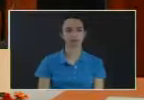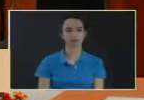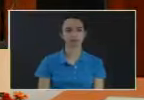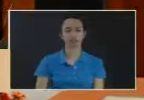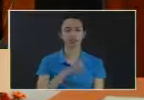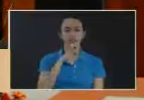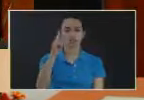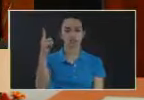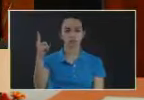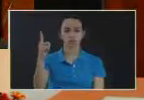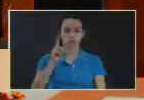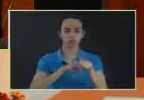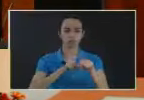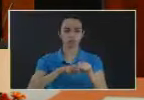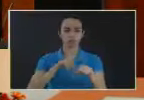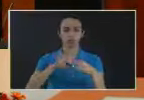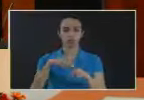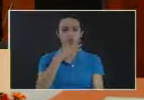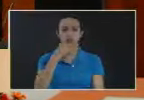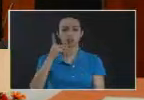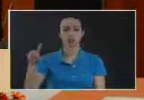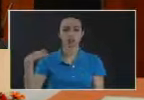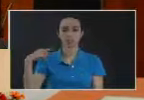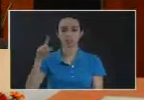Es un momento de Dios para ti.